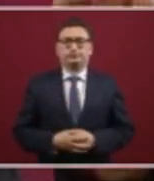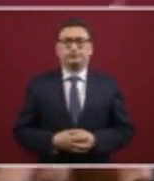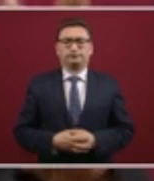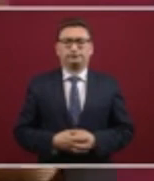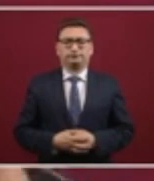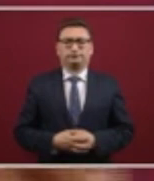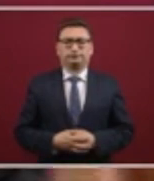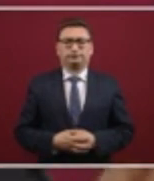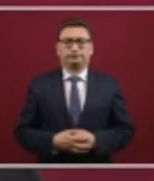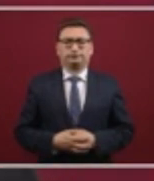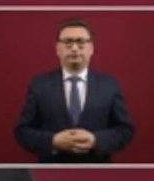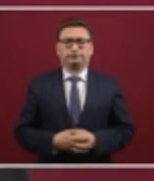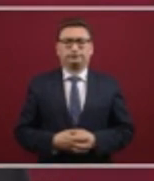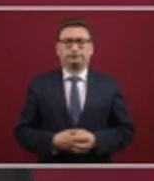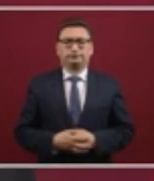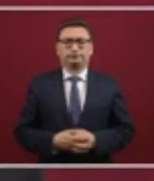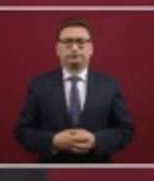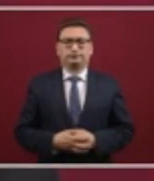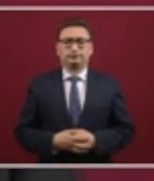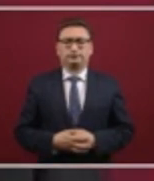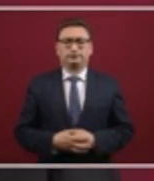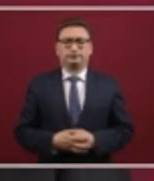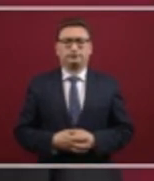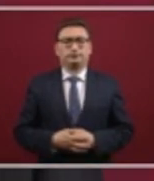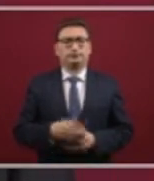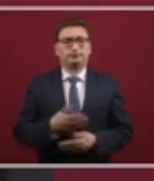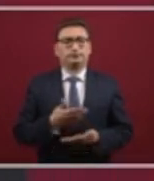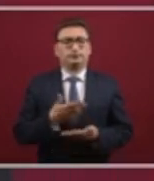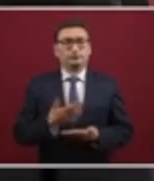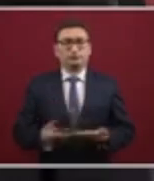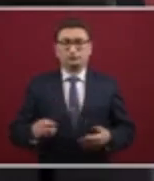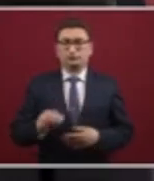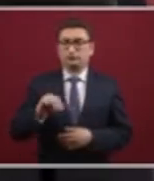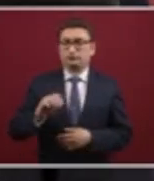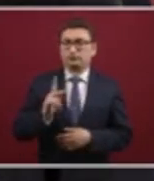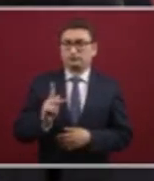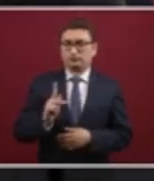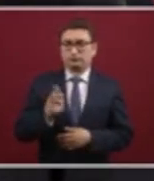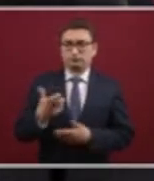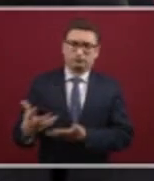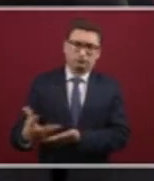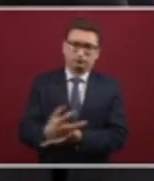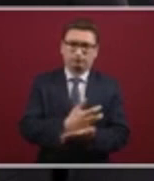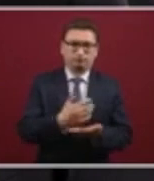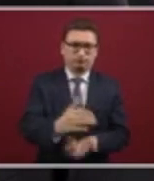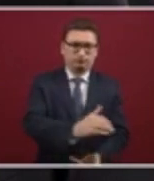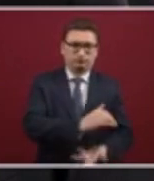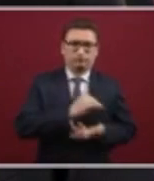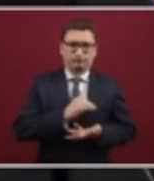va a los ministerios públicos,